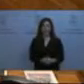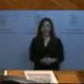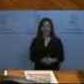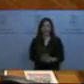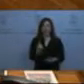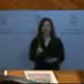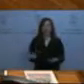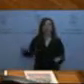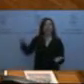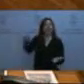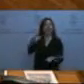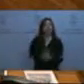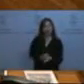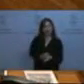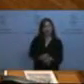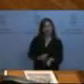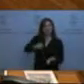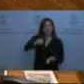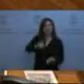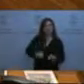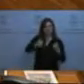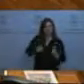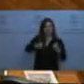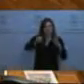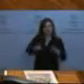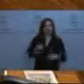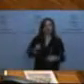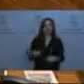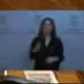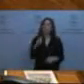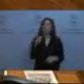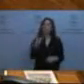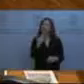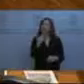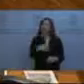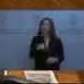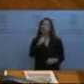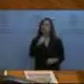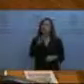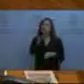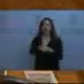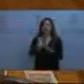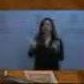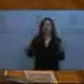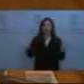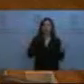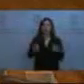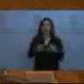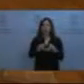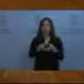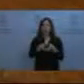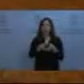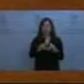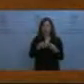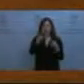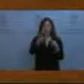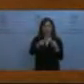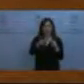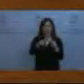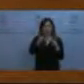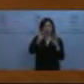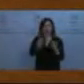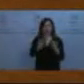Insistencia. Insistencia era lo que decía la portavoz del grupo parlamentario proponente